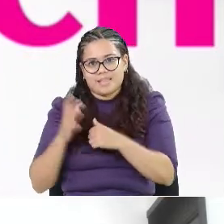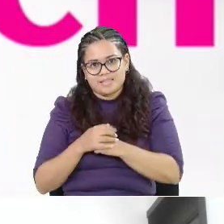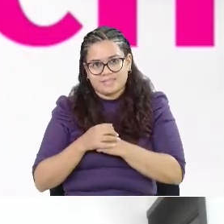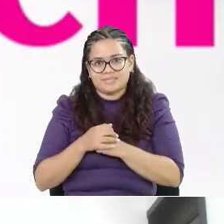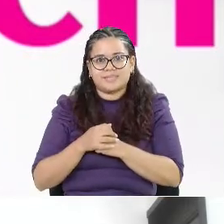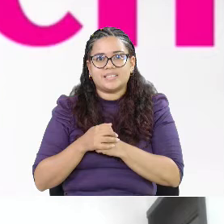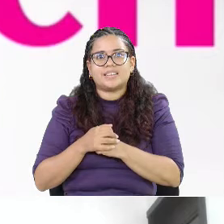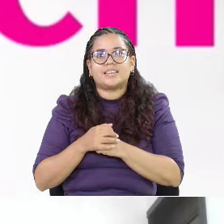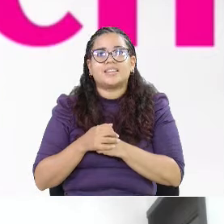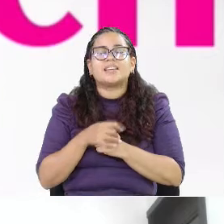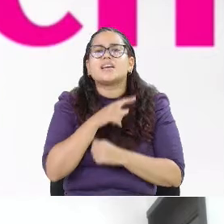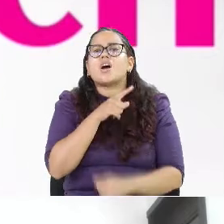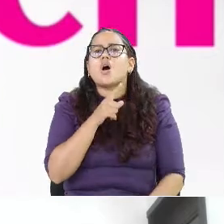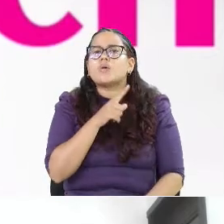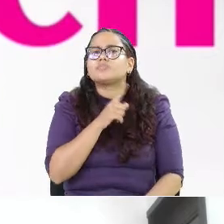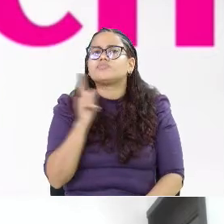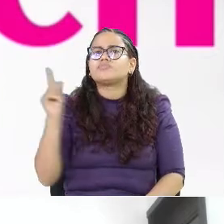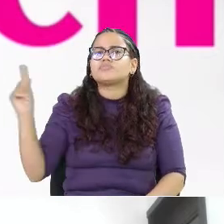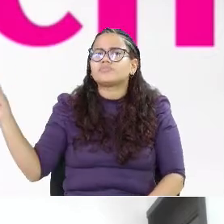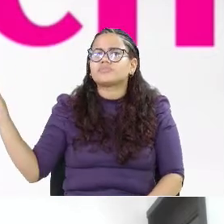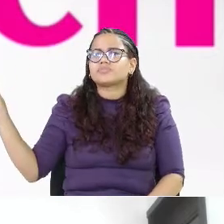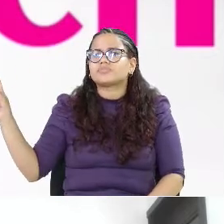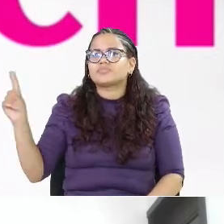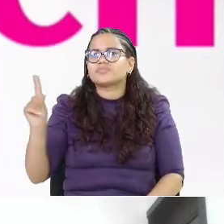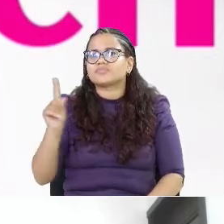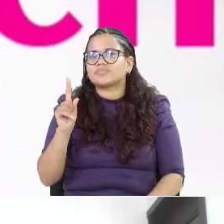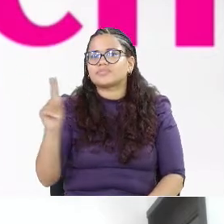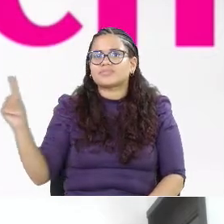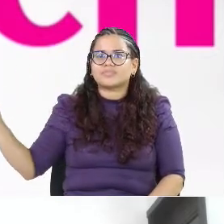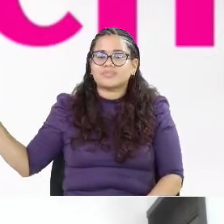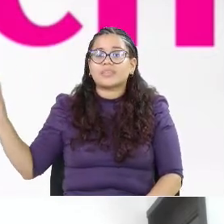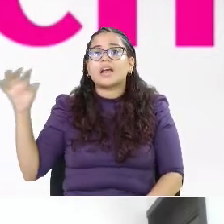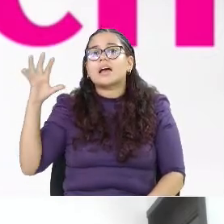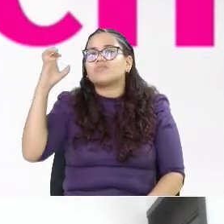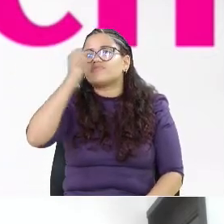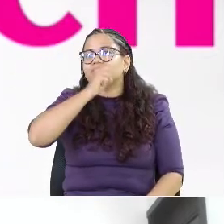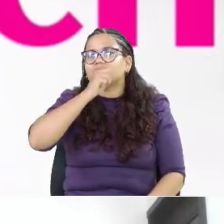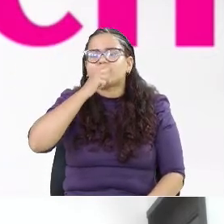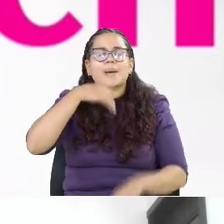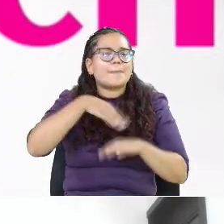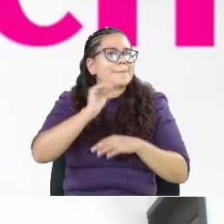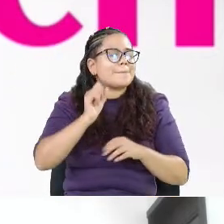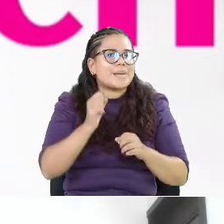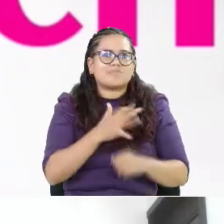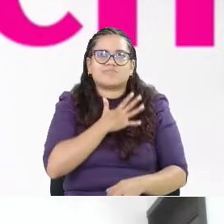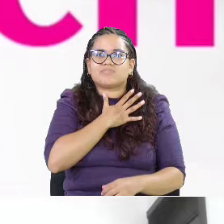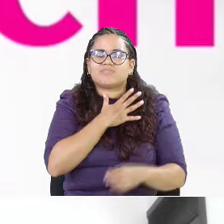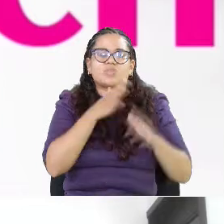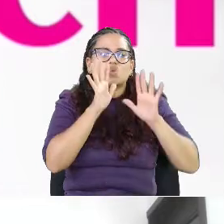esto es básicamente el corazón y el alma de ExoIdentify.